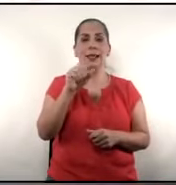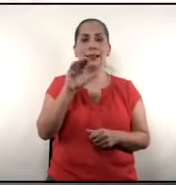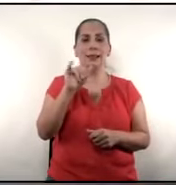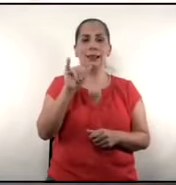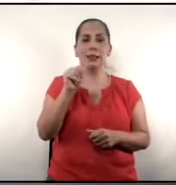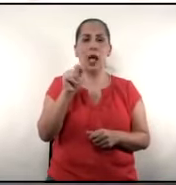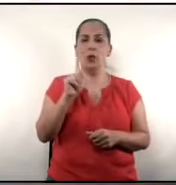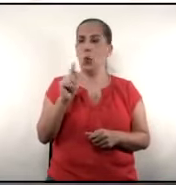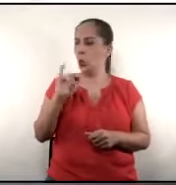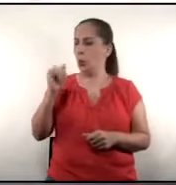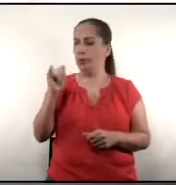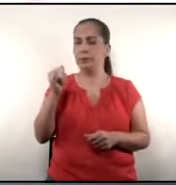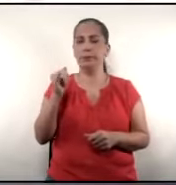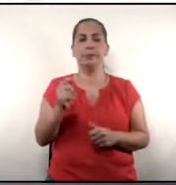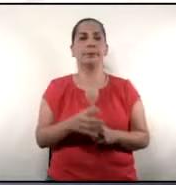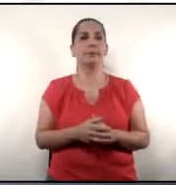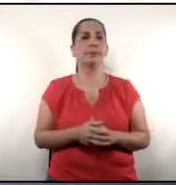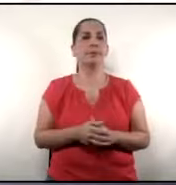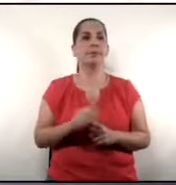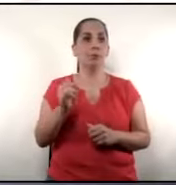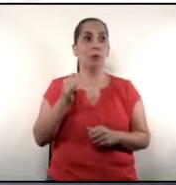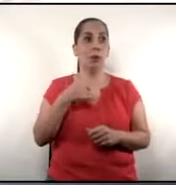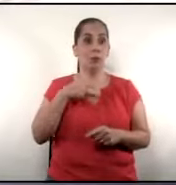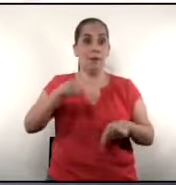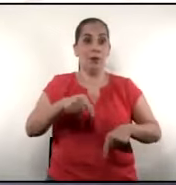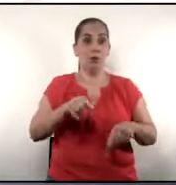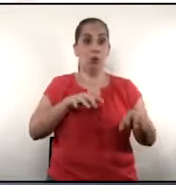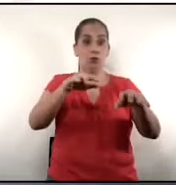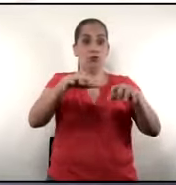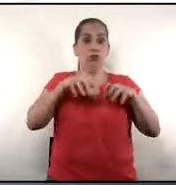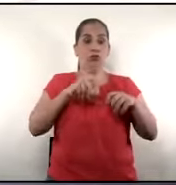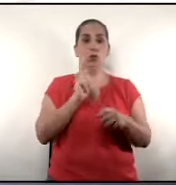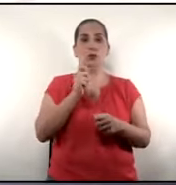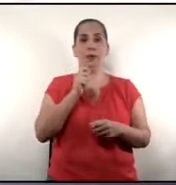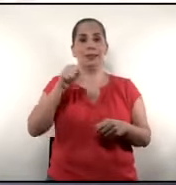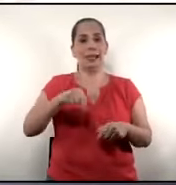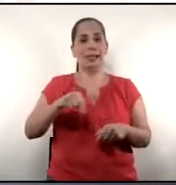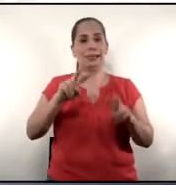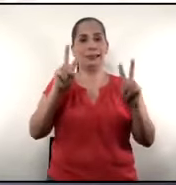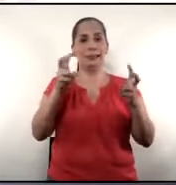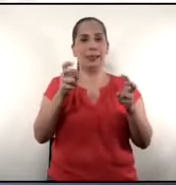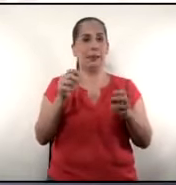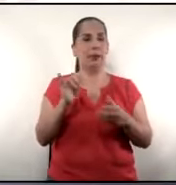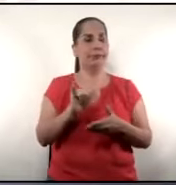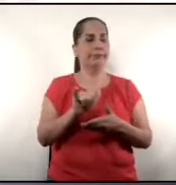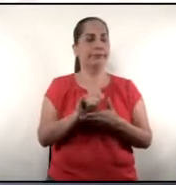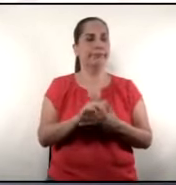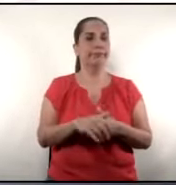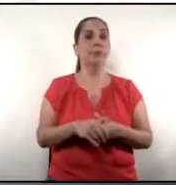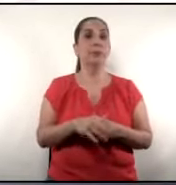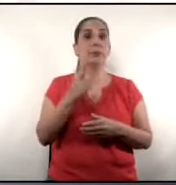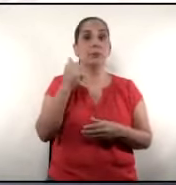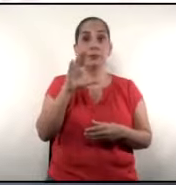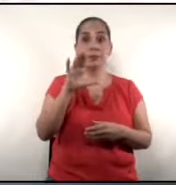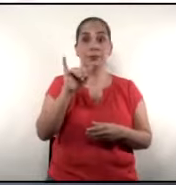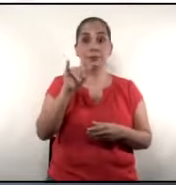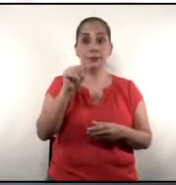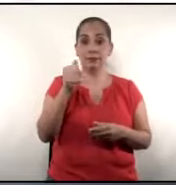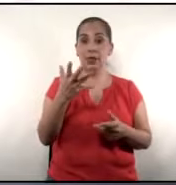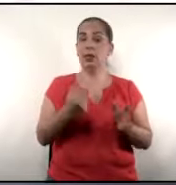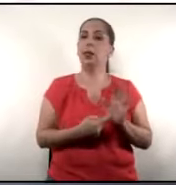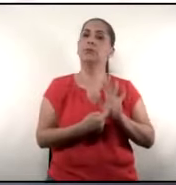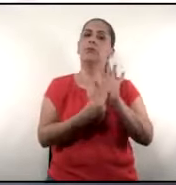el jueves, va a haber una conferencia en este mismo escenario sobre ese tema, porque el Colegio de Ingenieros quiere